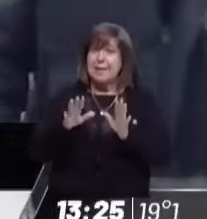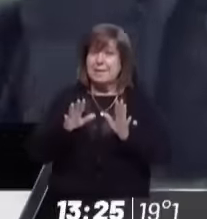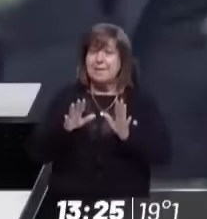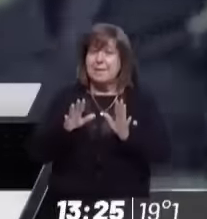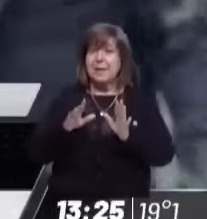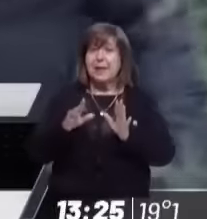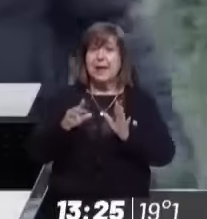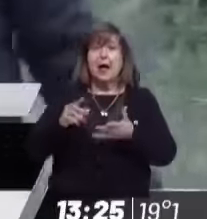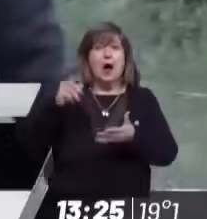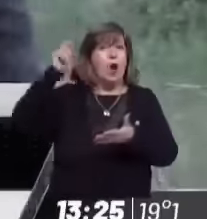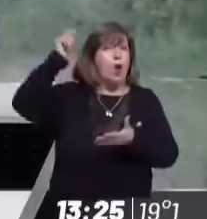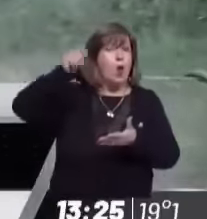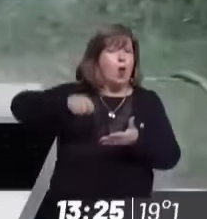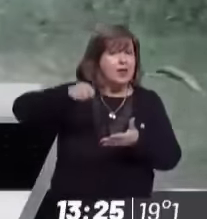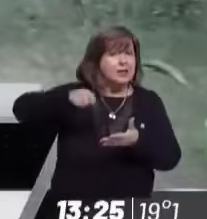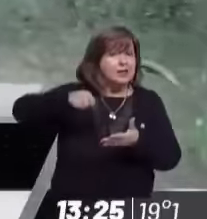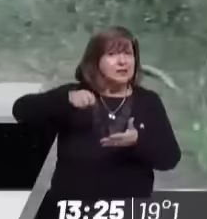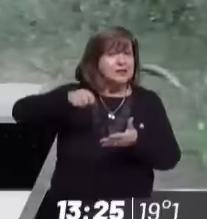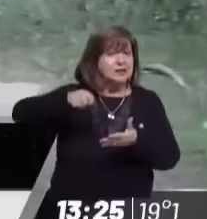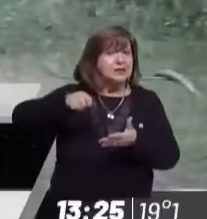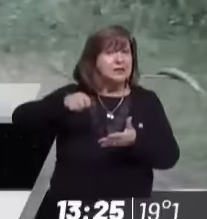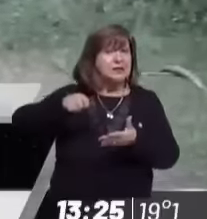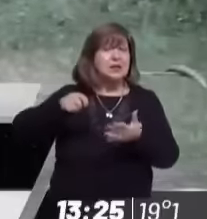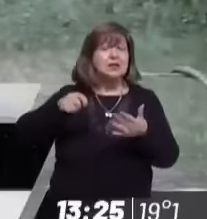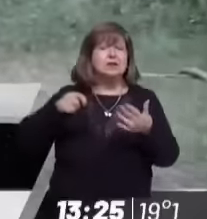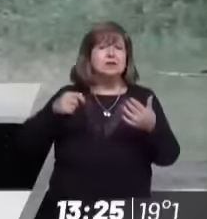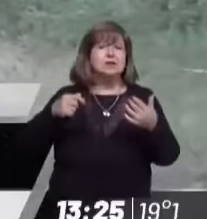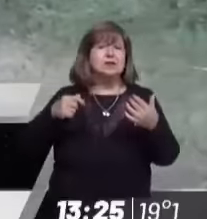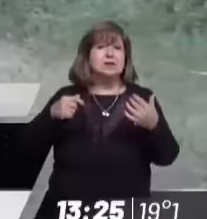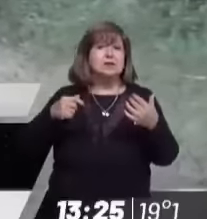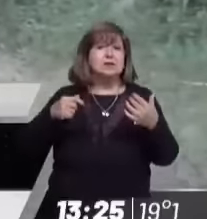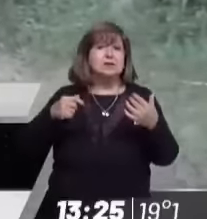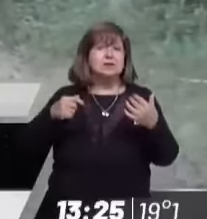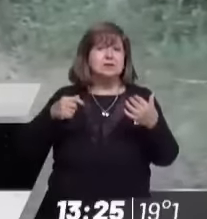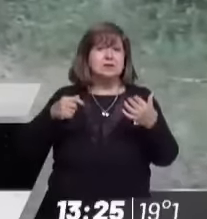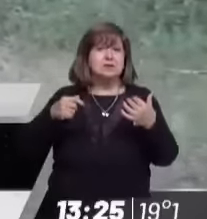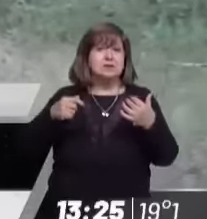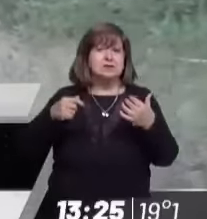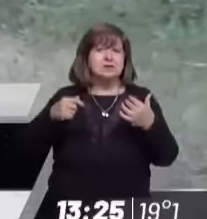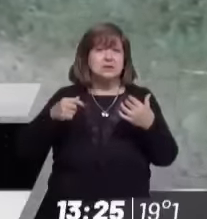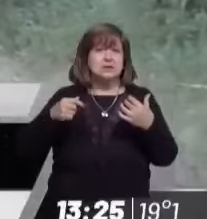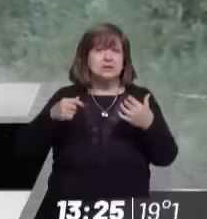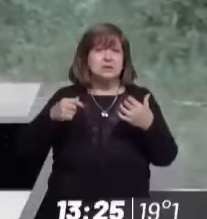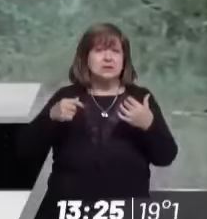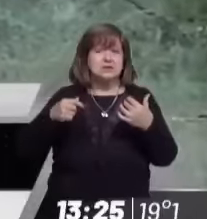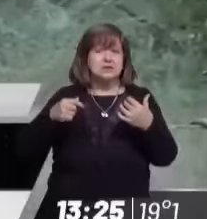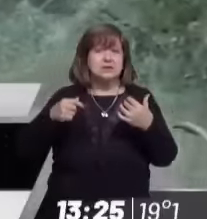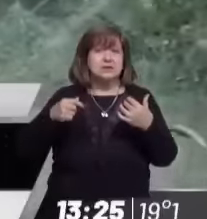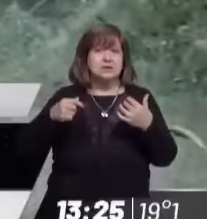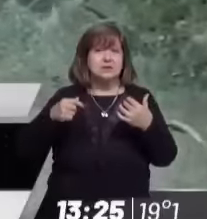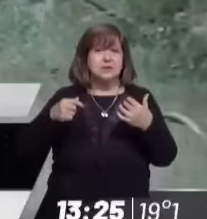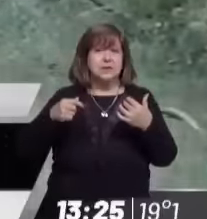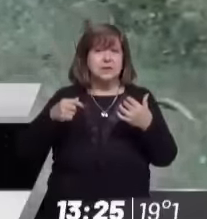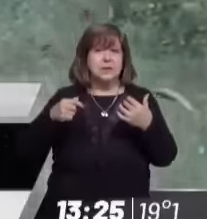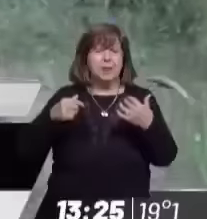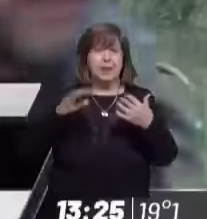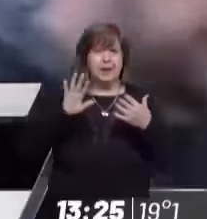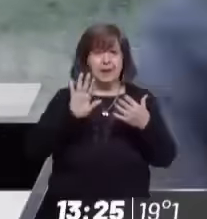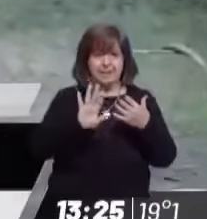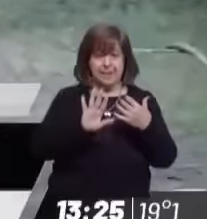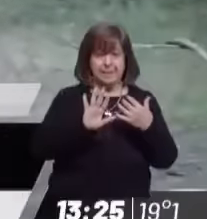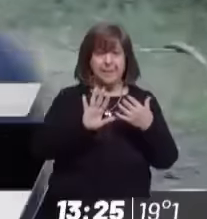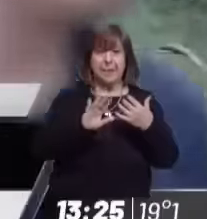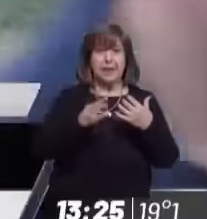la jueza, estoy hablando solo porque tengo un retorno horrible, me pega mucho. Vamos a intentar